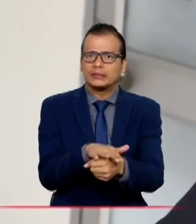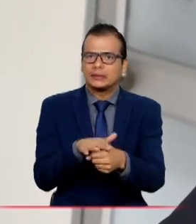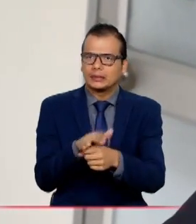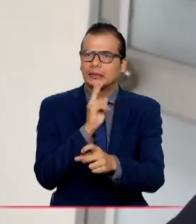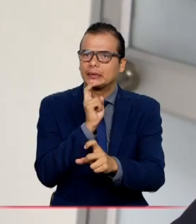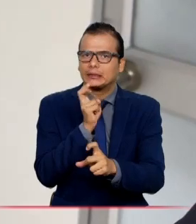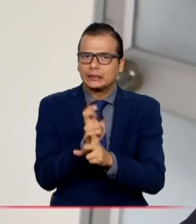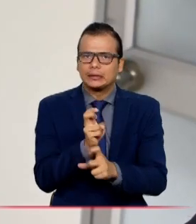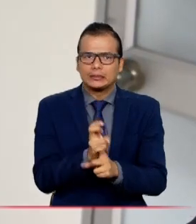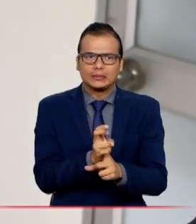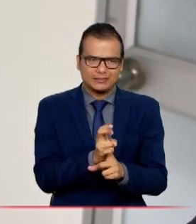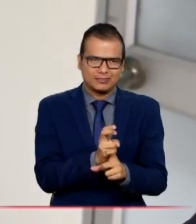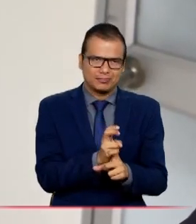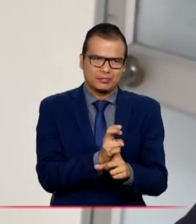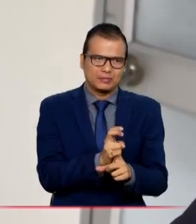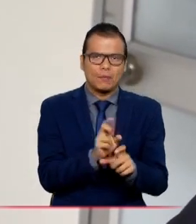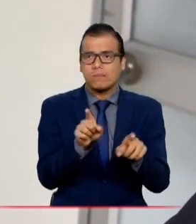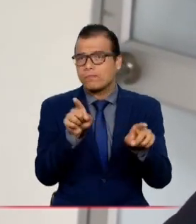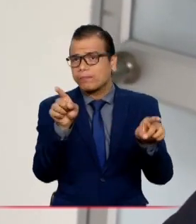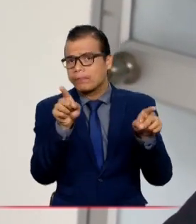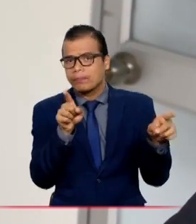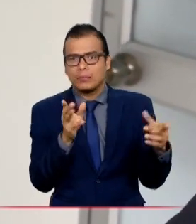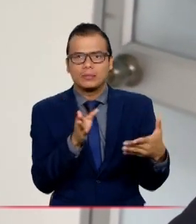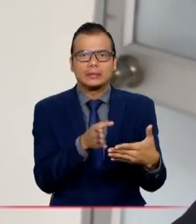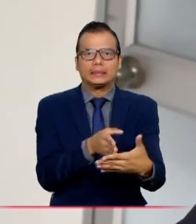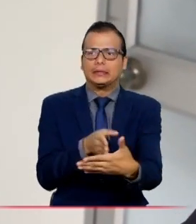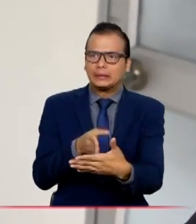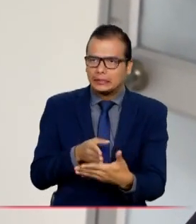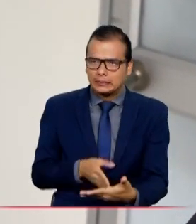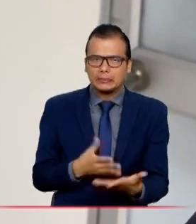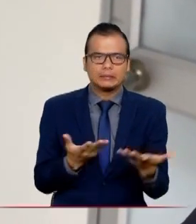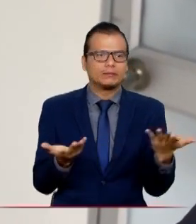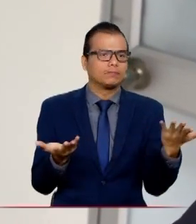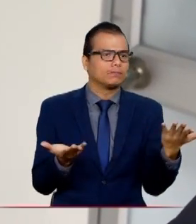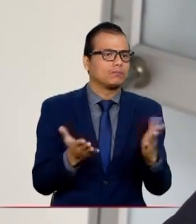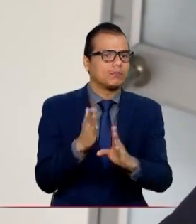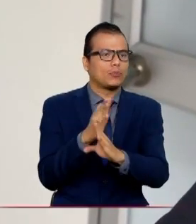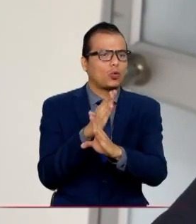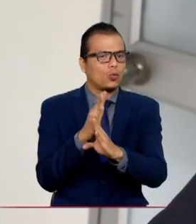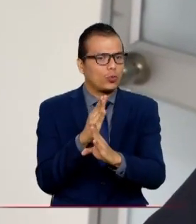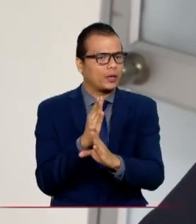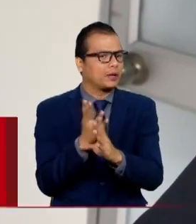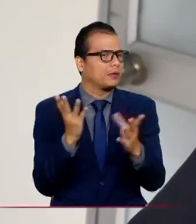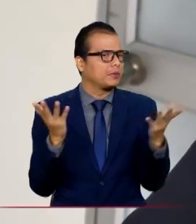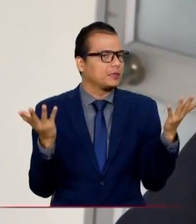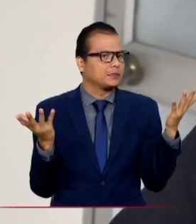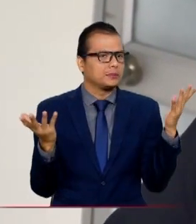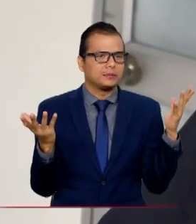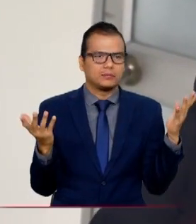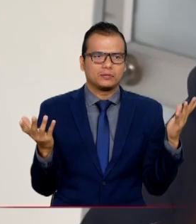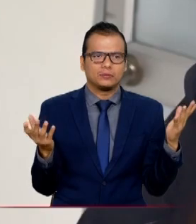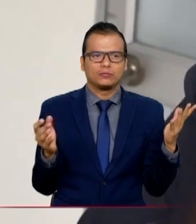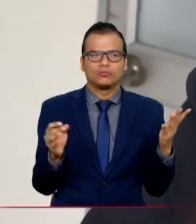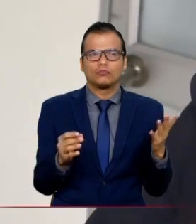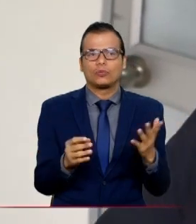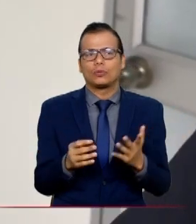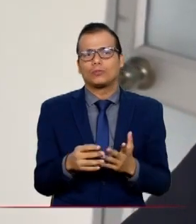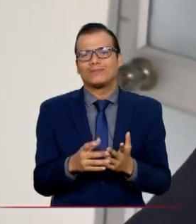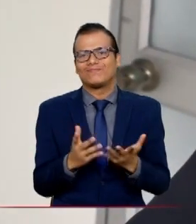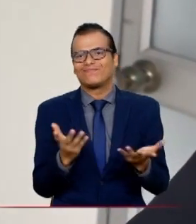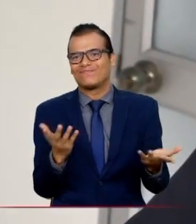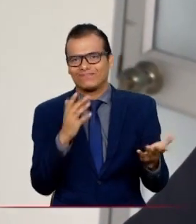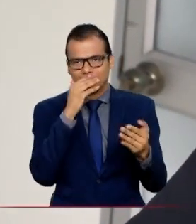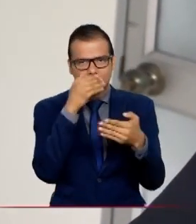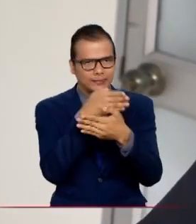dificultades, múltiples barreras de acceso, múltiples causas por las cuales a veces los